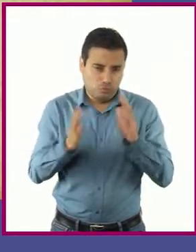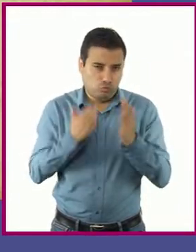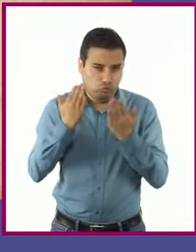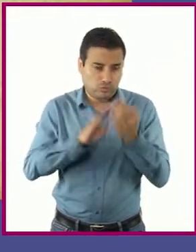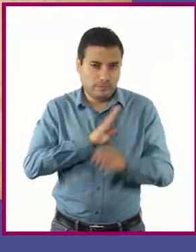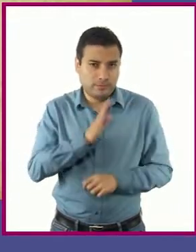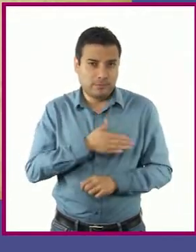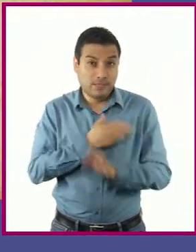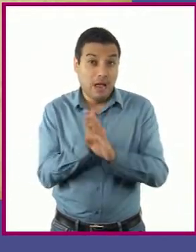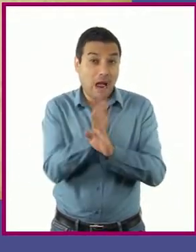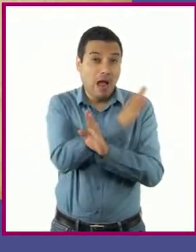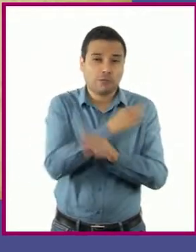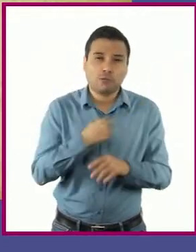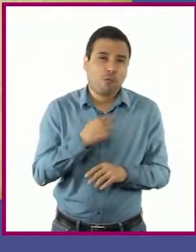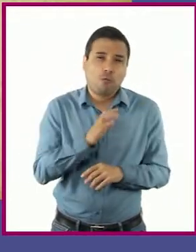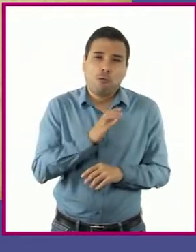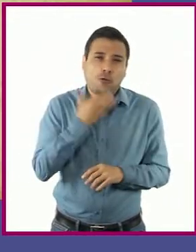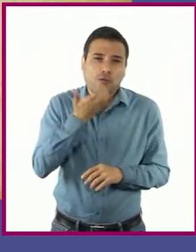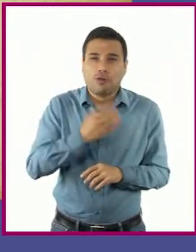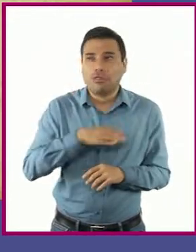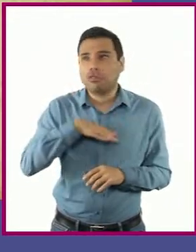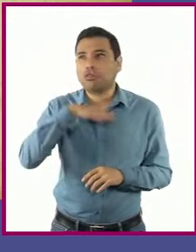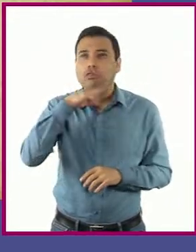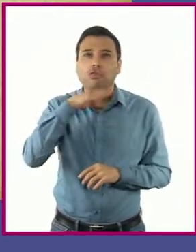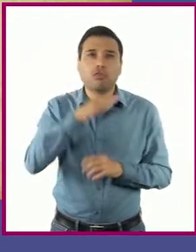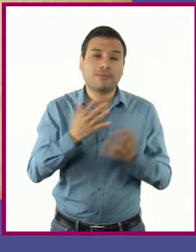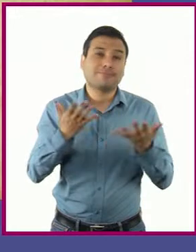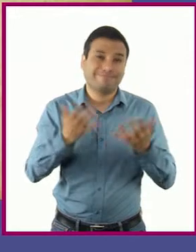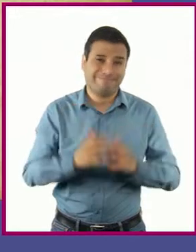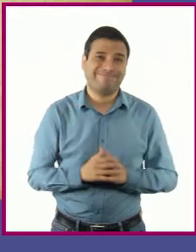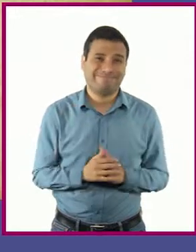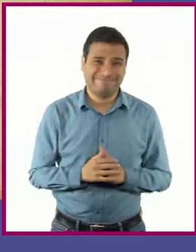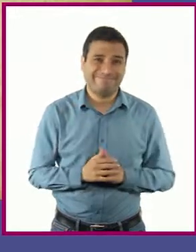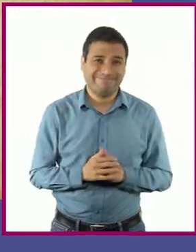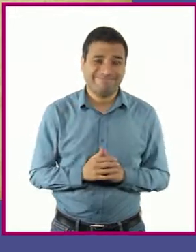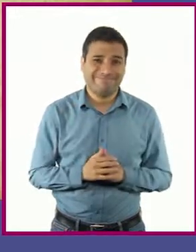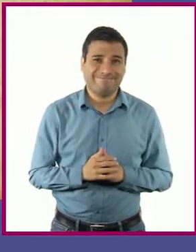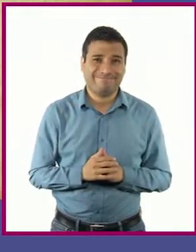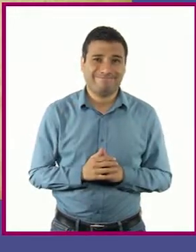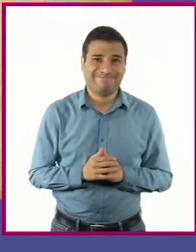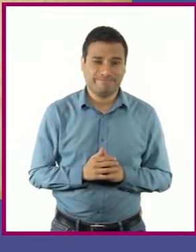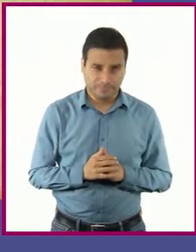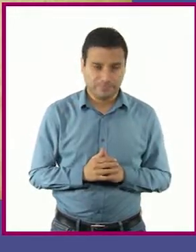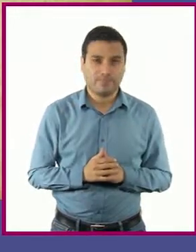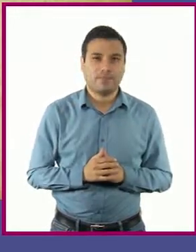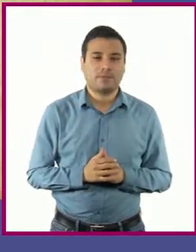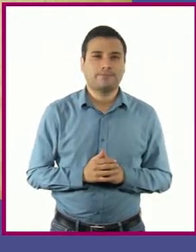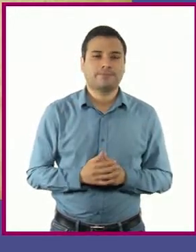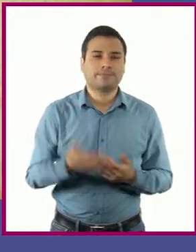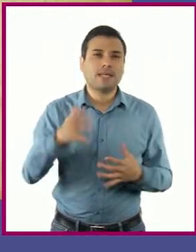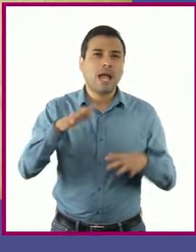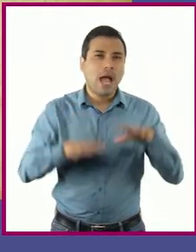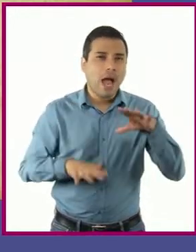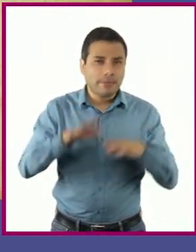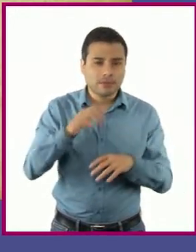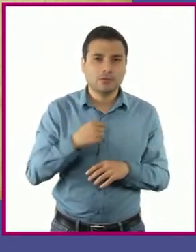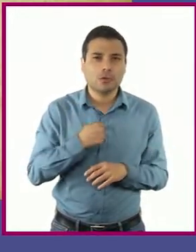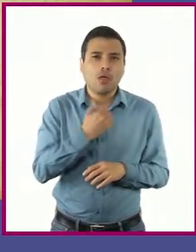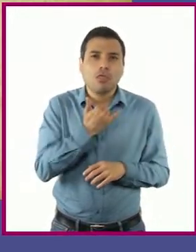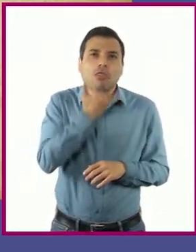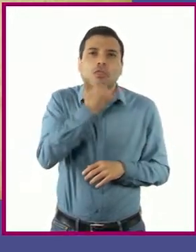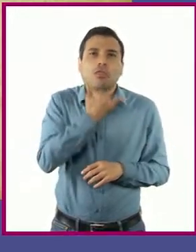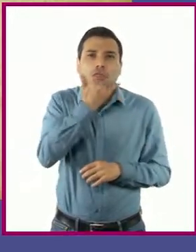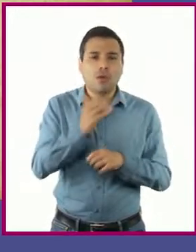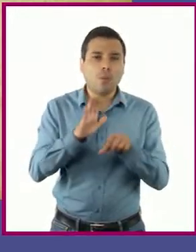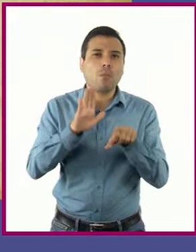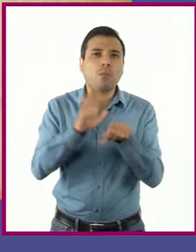era muy distraída y por esta razón cometía algunos errores. Otras causas de los errores ortográficos pueden